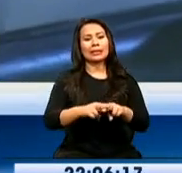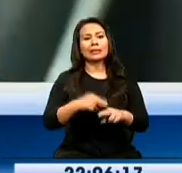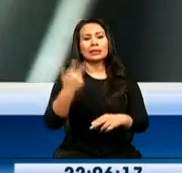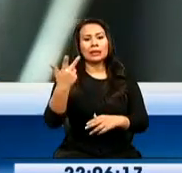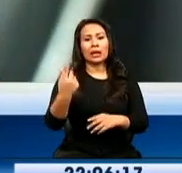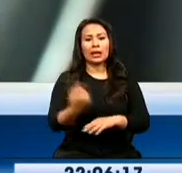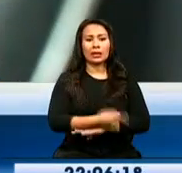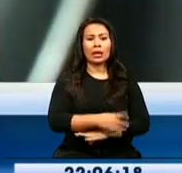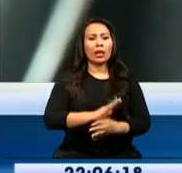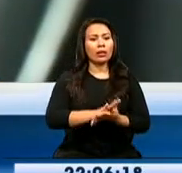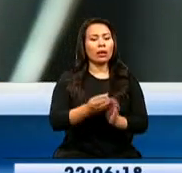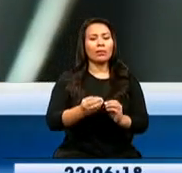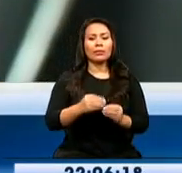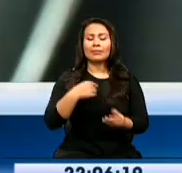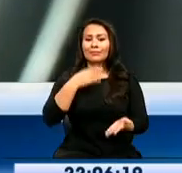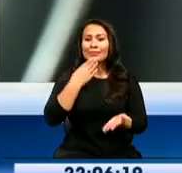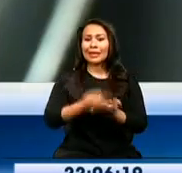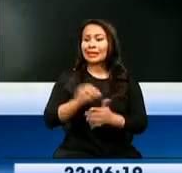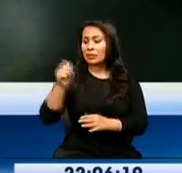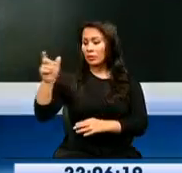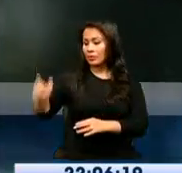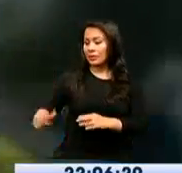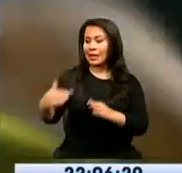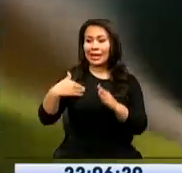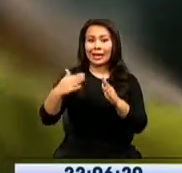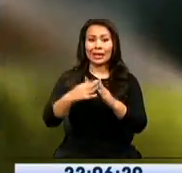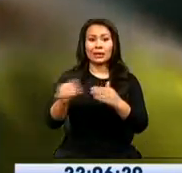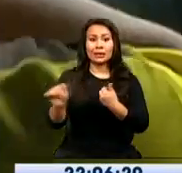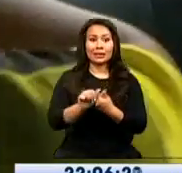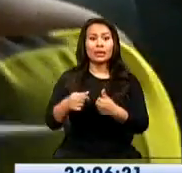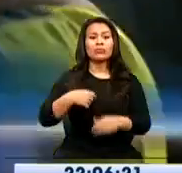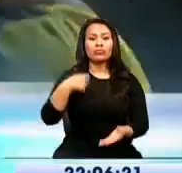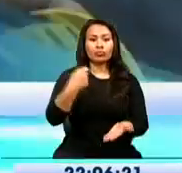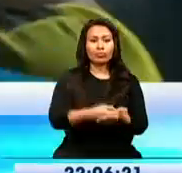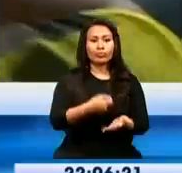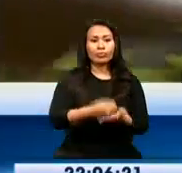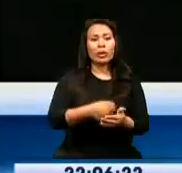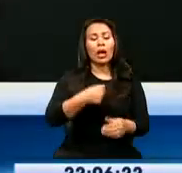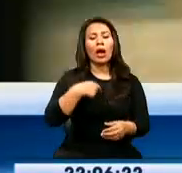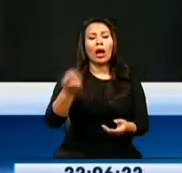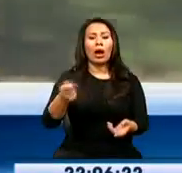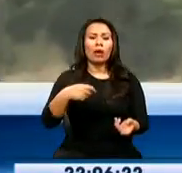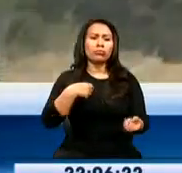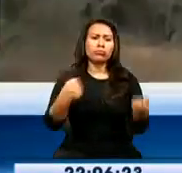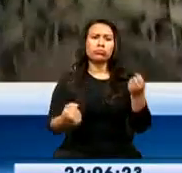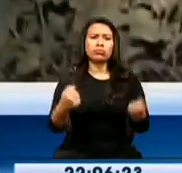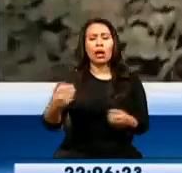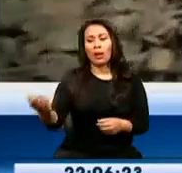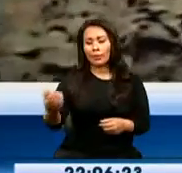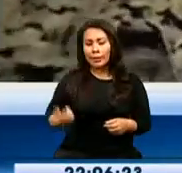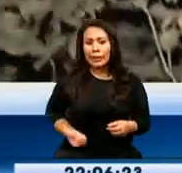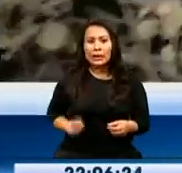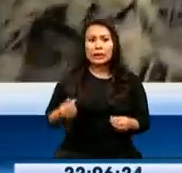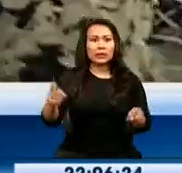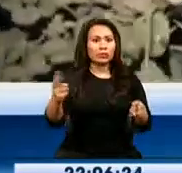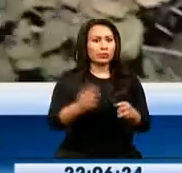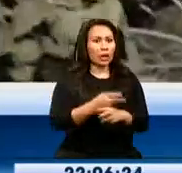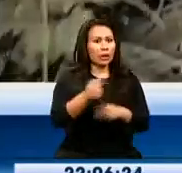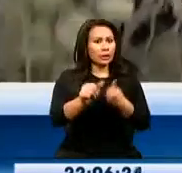informal. Gracias a un vecino, fue por el pan para la casa y terminó en la cornisa de la